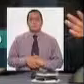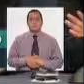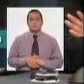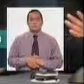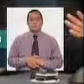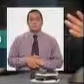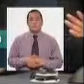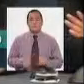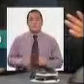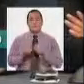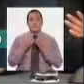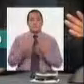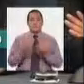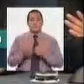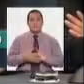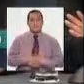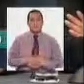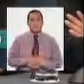Muy bien.